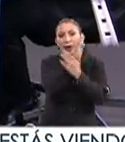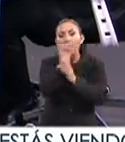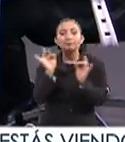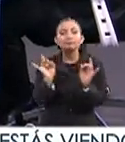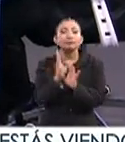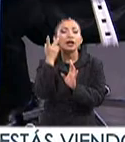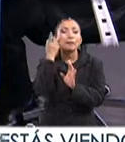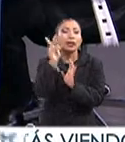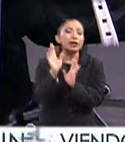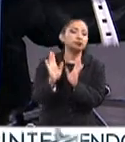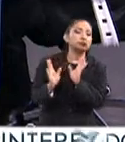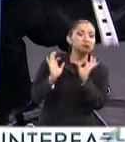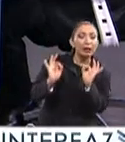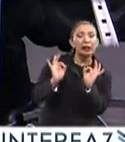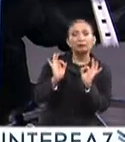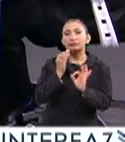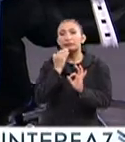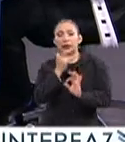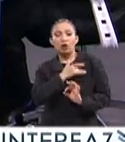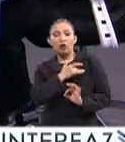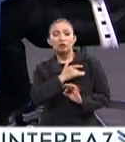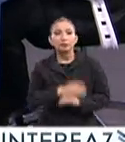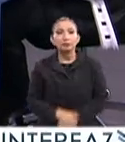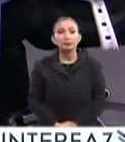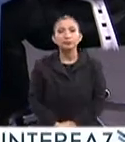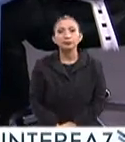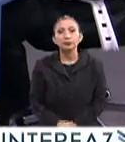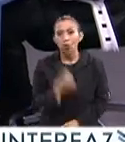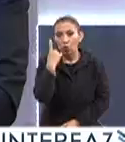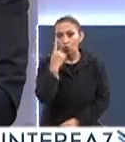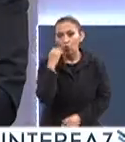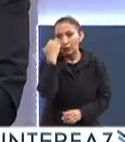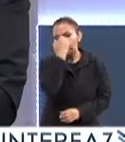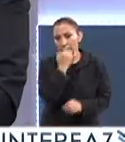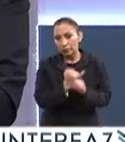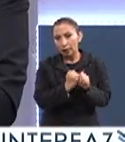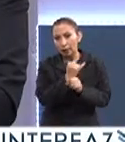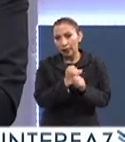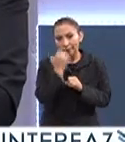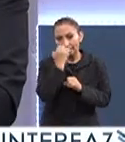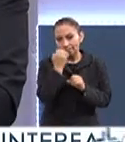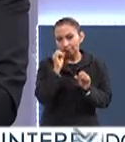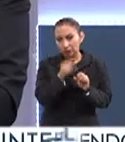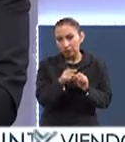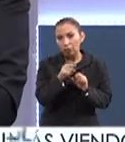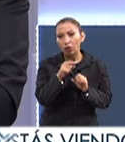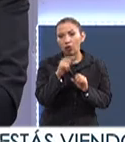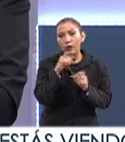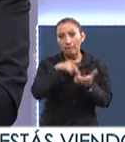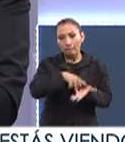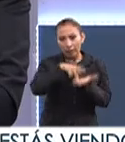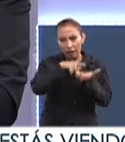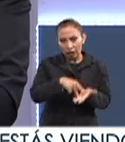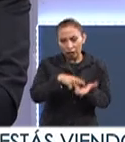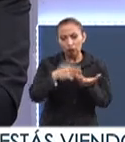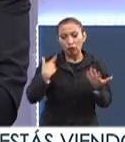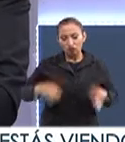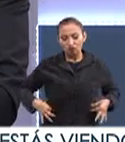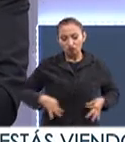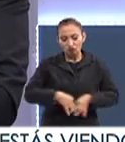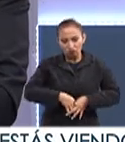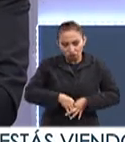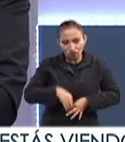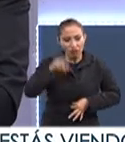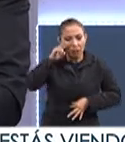para irte dando cuenta si estás bien en todos tus niveles? Uno es un estudio que es una medición como tal. Vemos el peso, lo relacionamos con la talla,